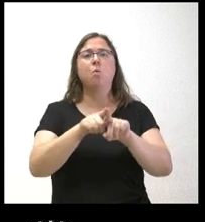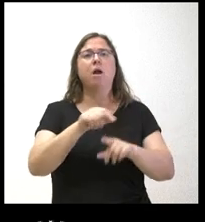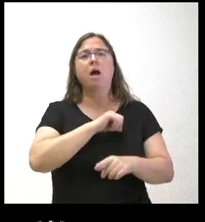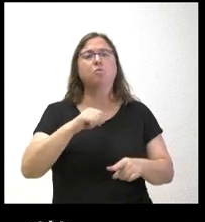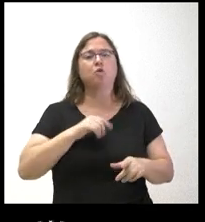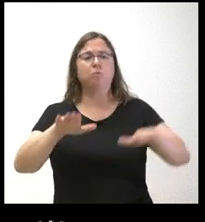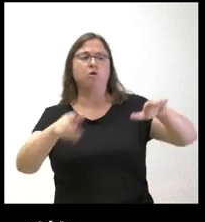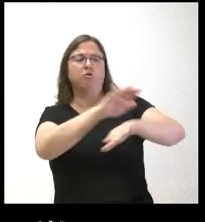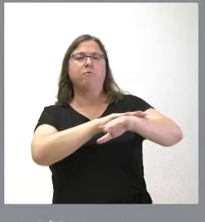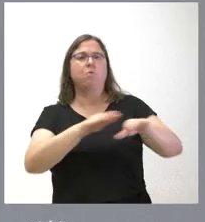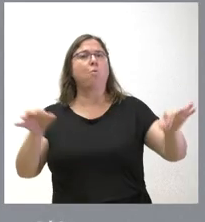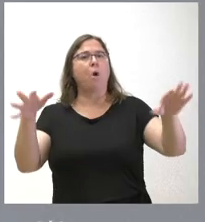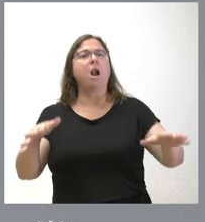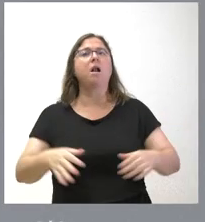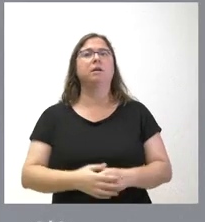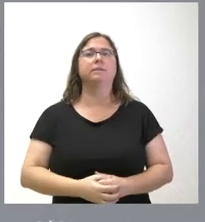estatales